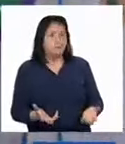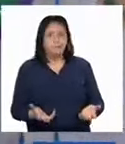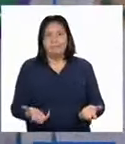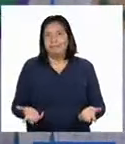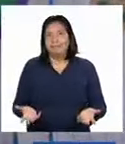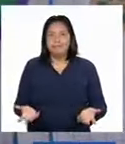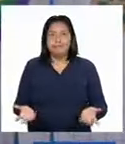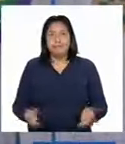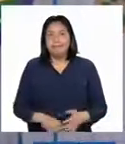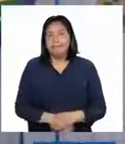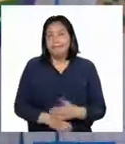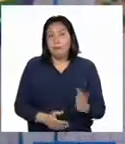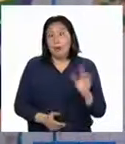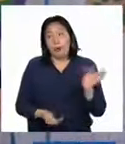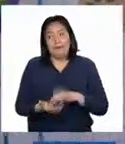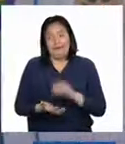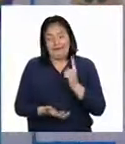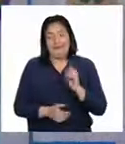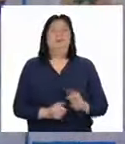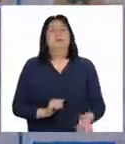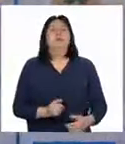A ver, una vez